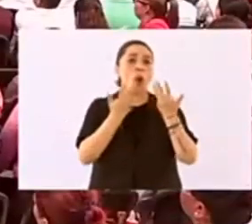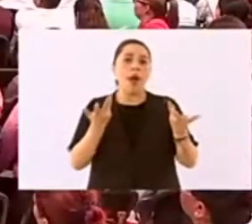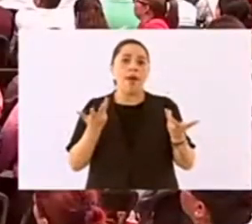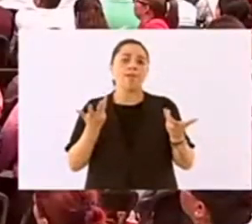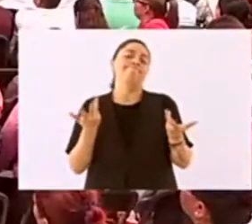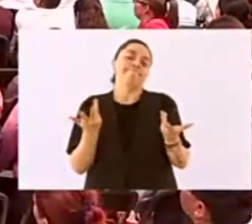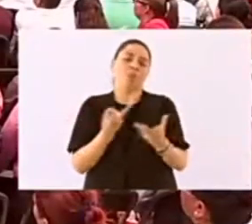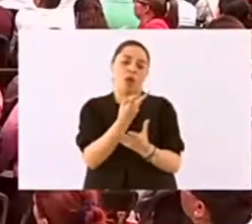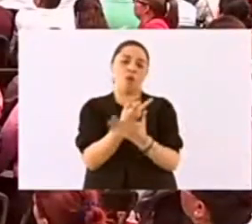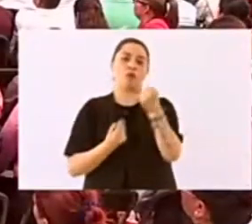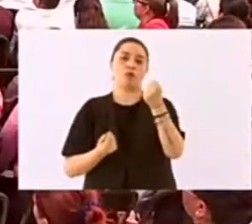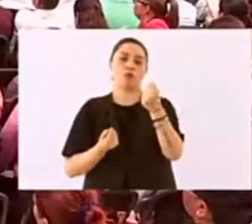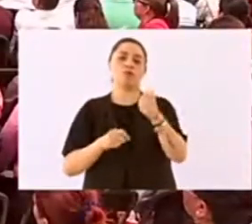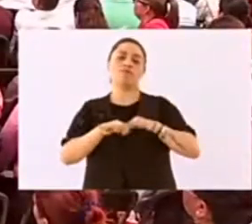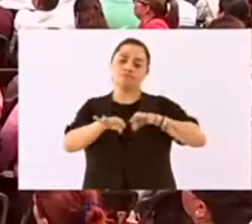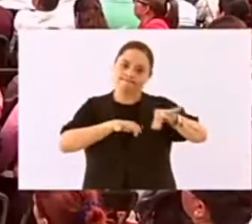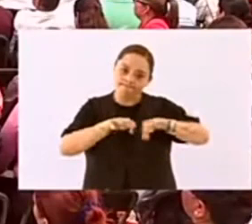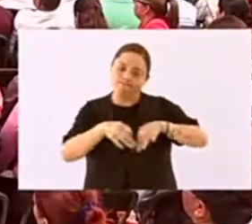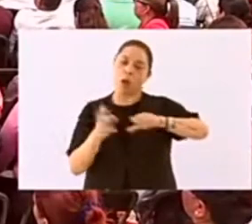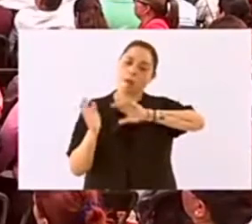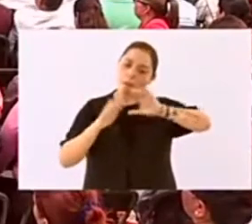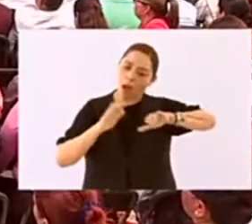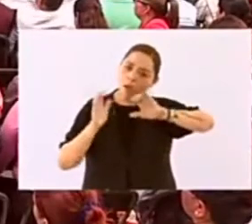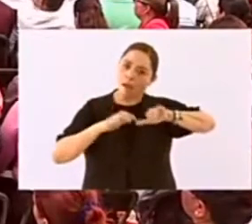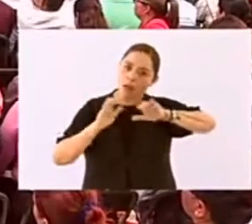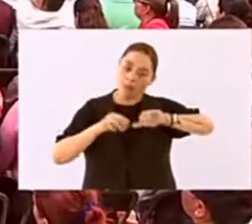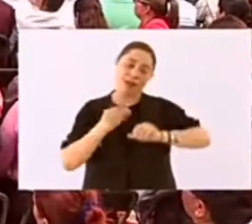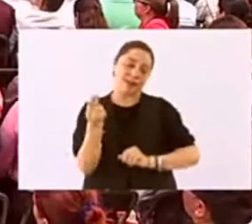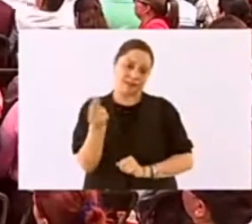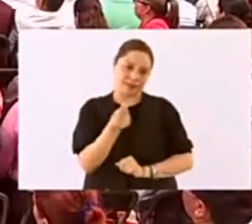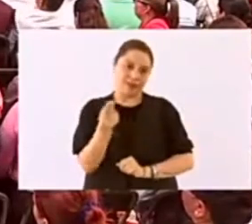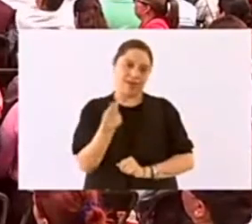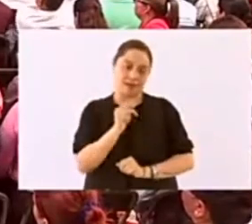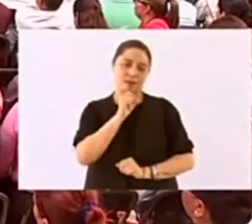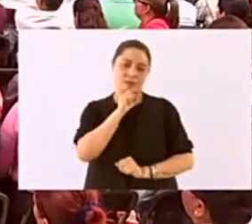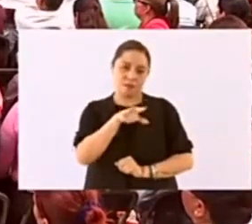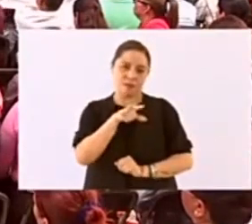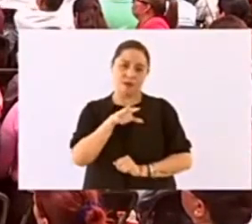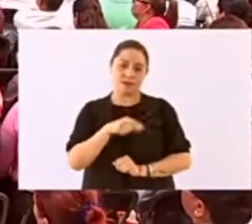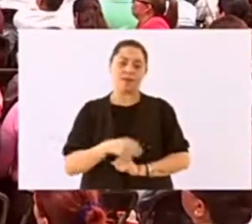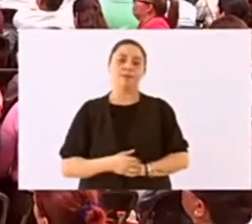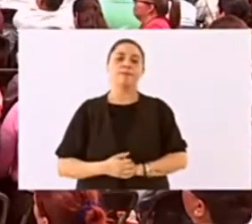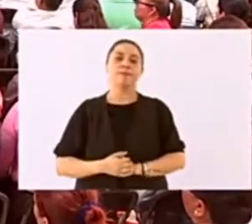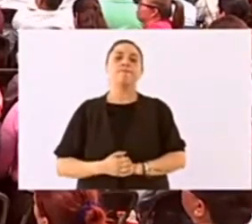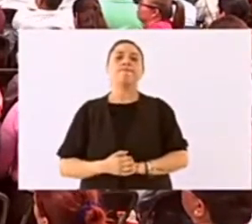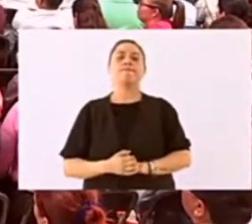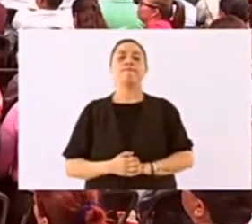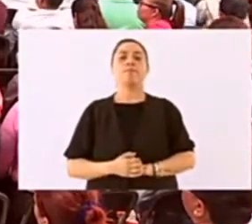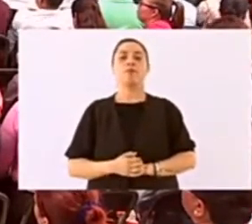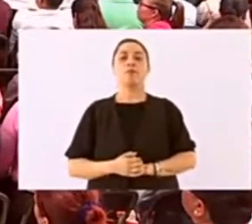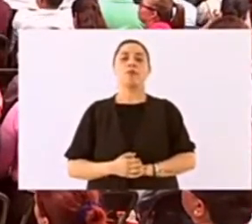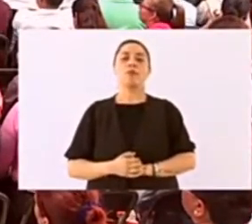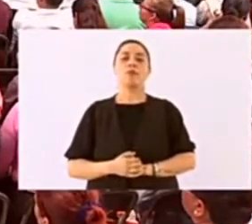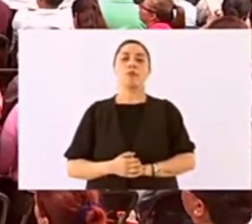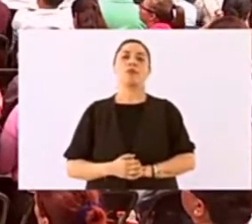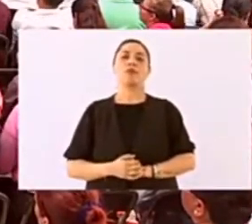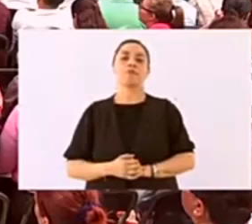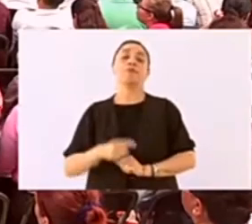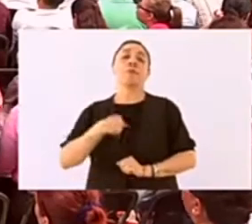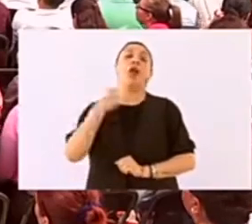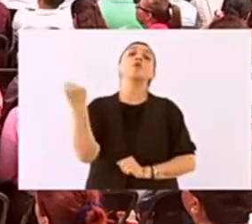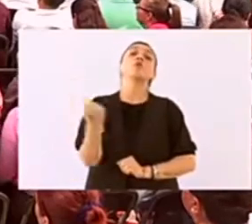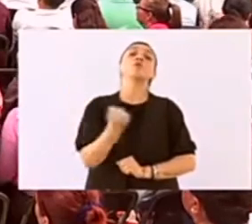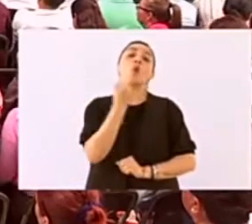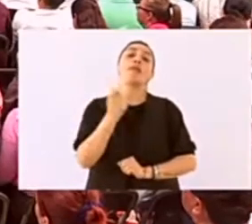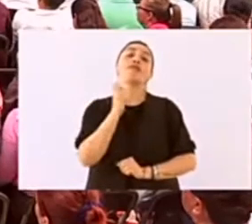habiendo empleos, y afortunadamente hay inversión pública que